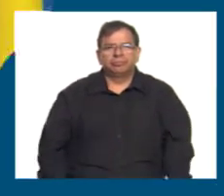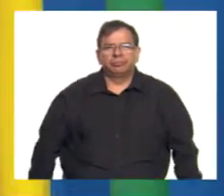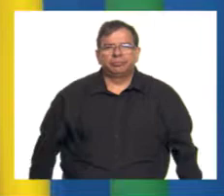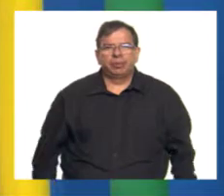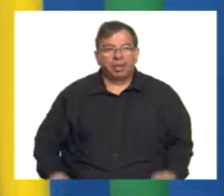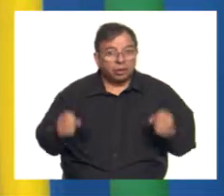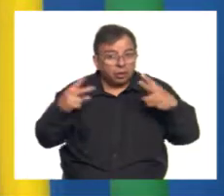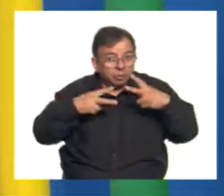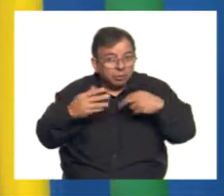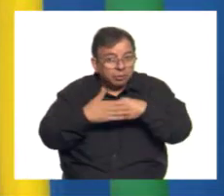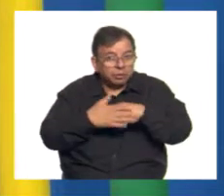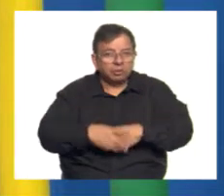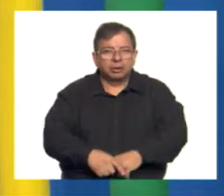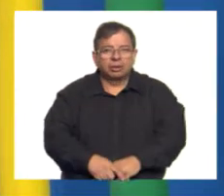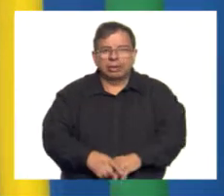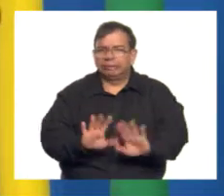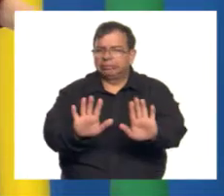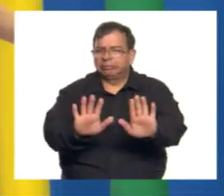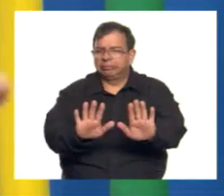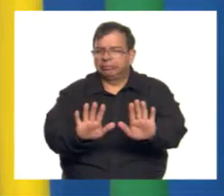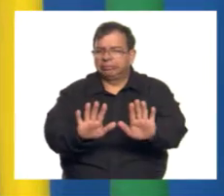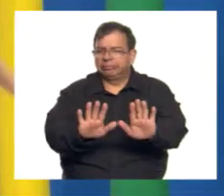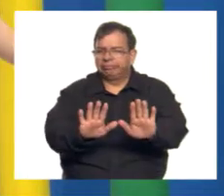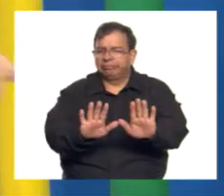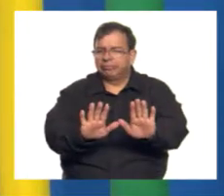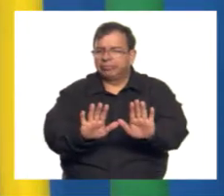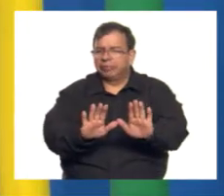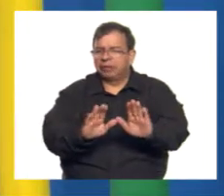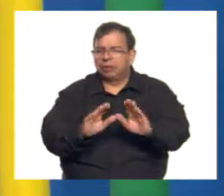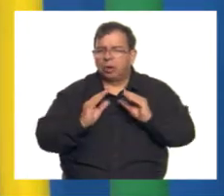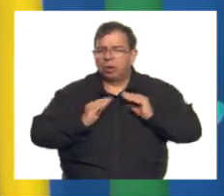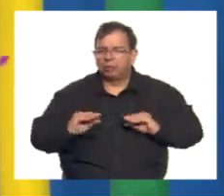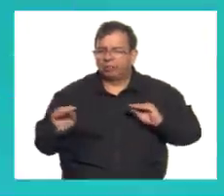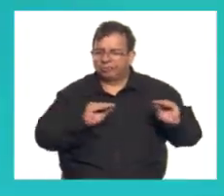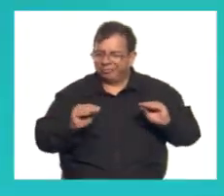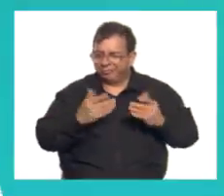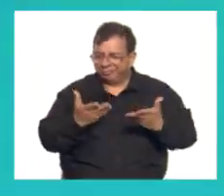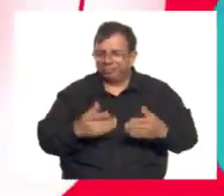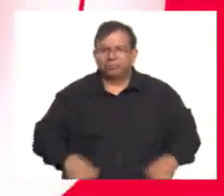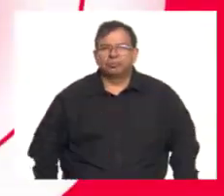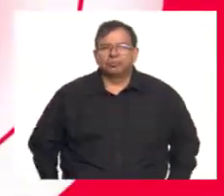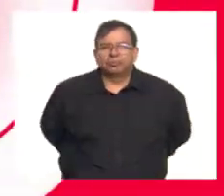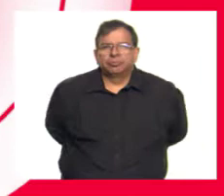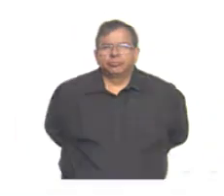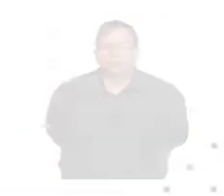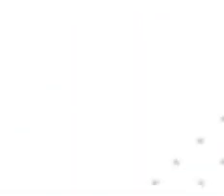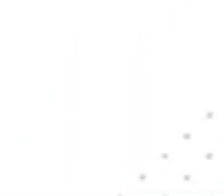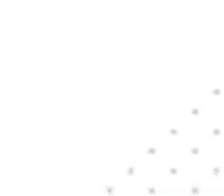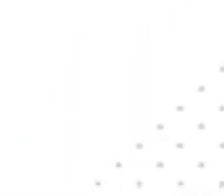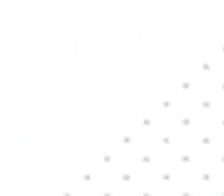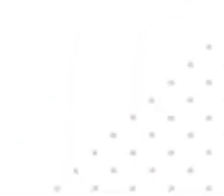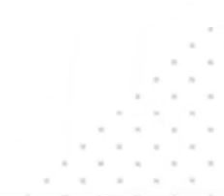Nos vemos en la próxima, pero antes, vamos a movernos un poco.